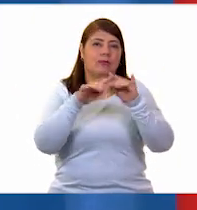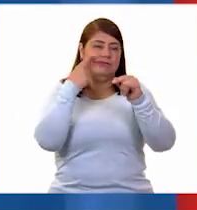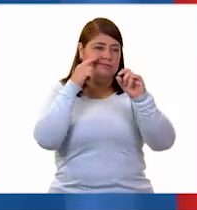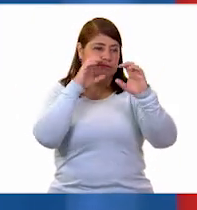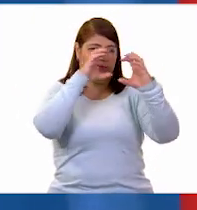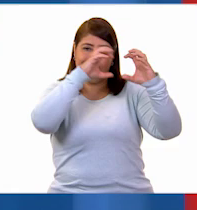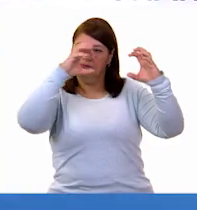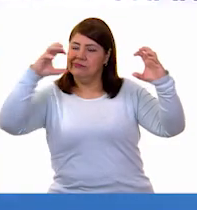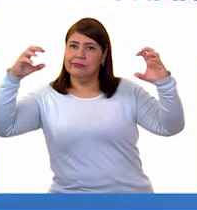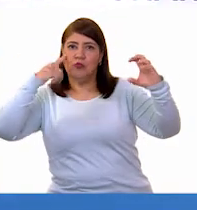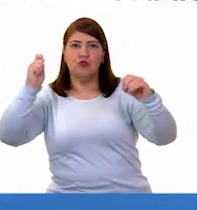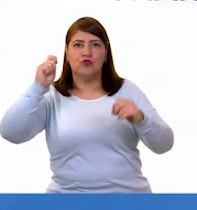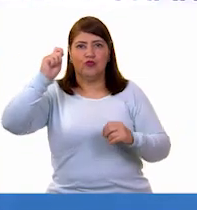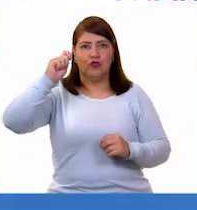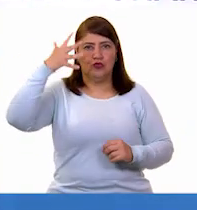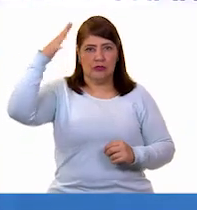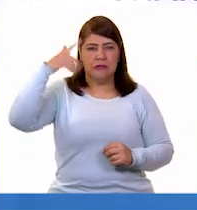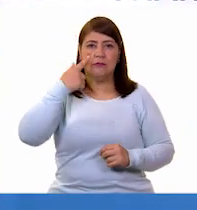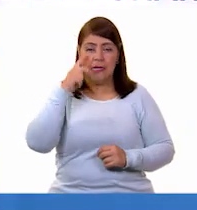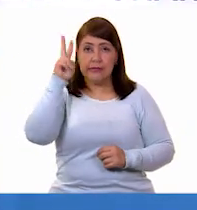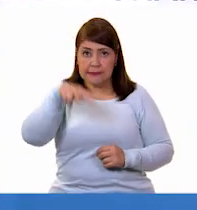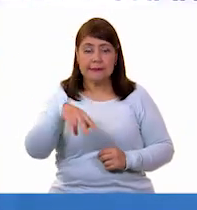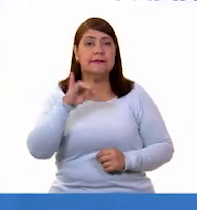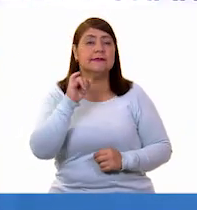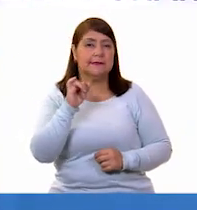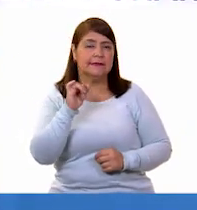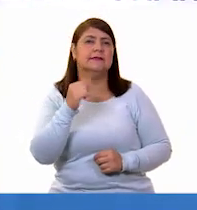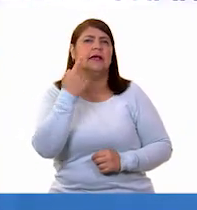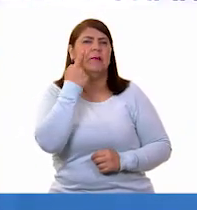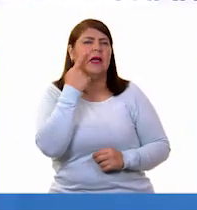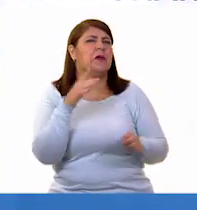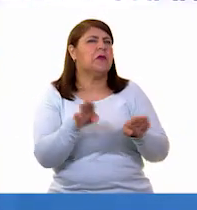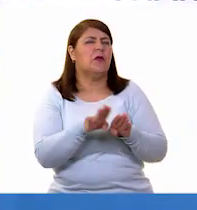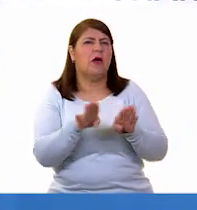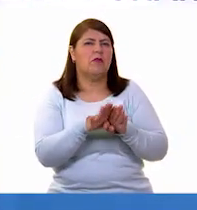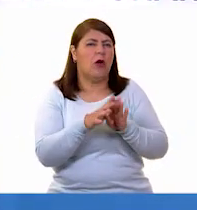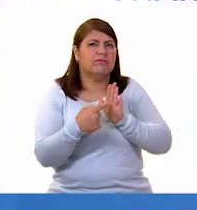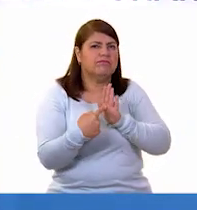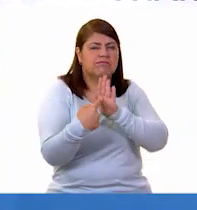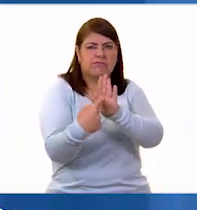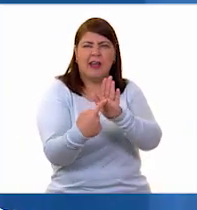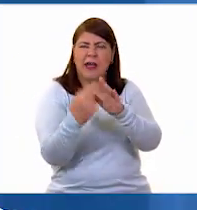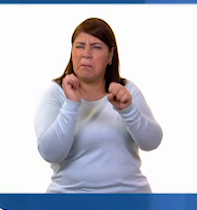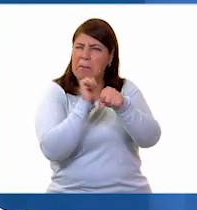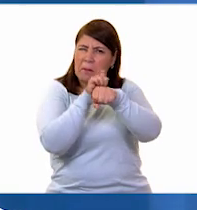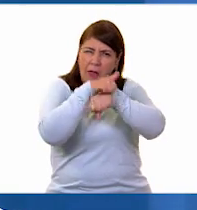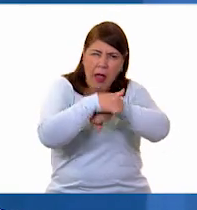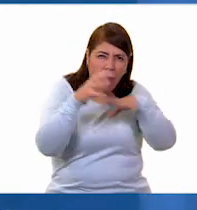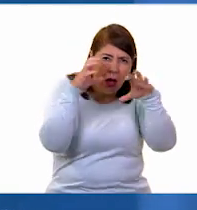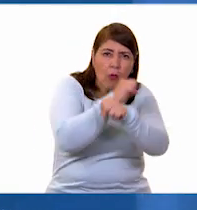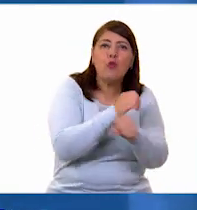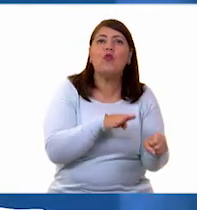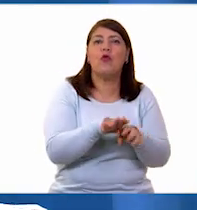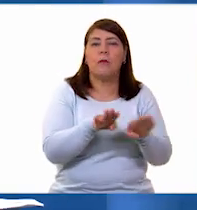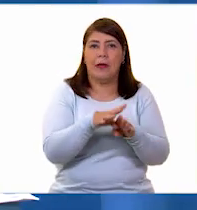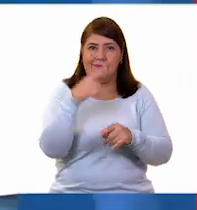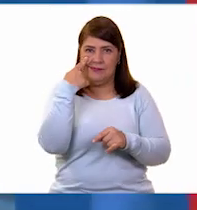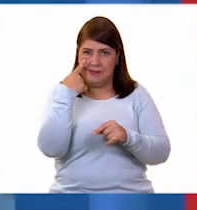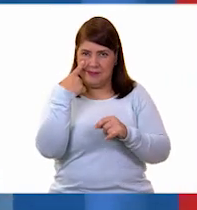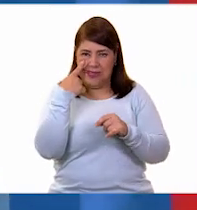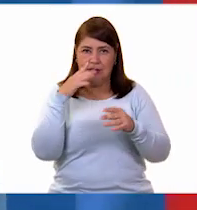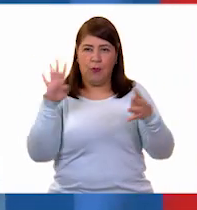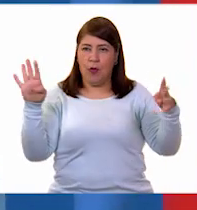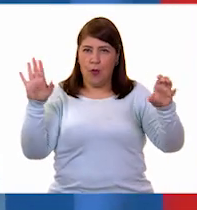sol. Es totalmente cierto, maestro. ¿Y cómo vamos a representar esa sombra? Mediante estos acetatos,